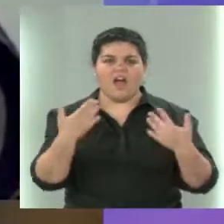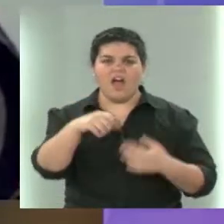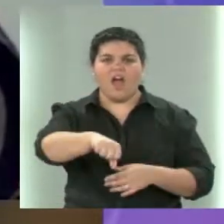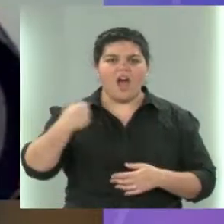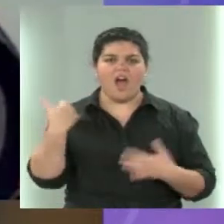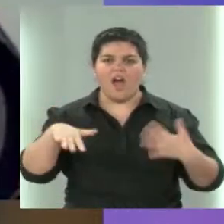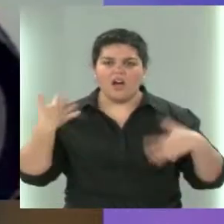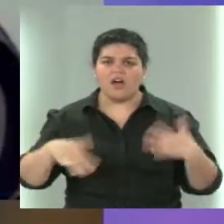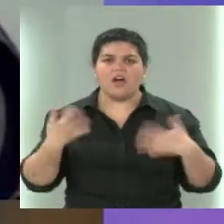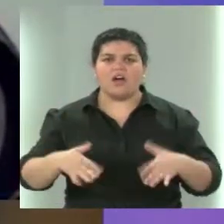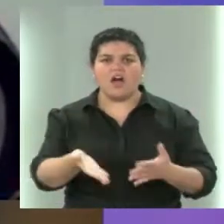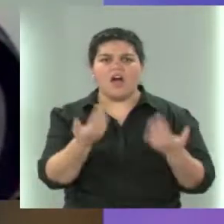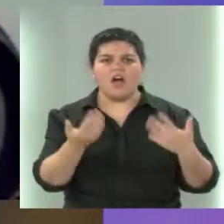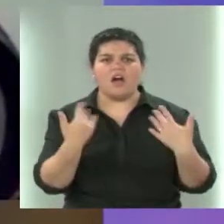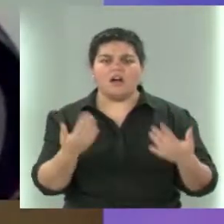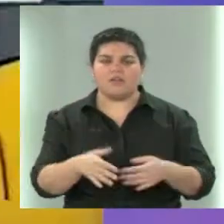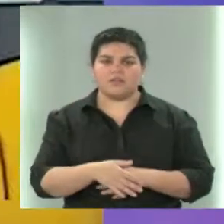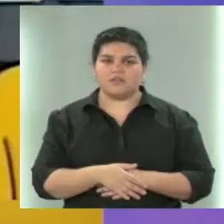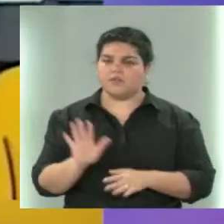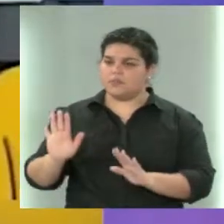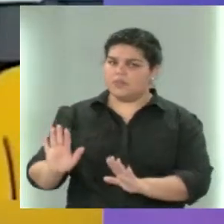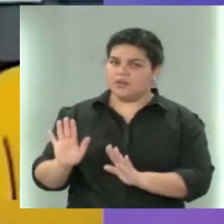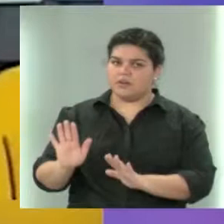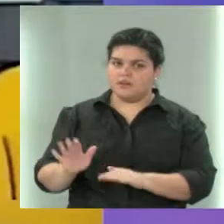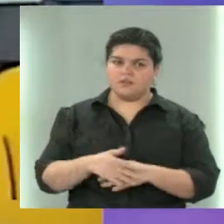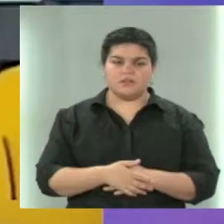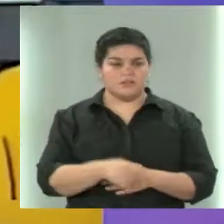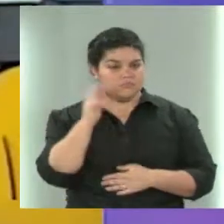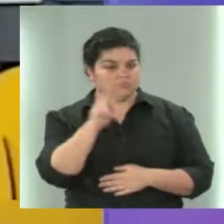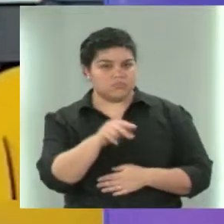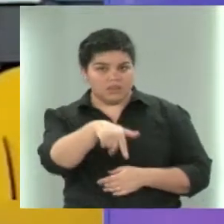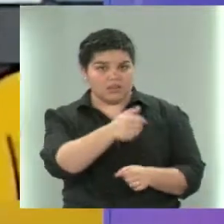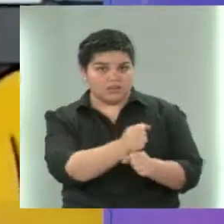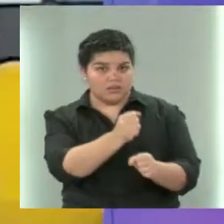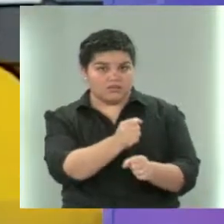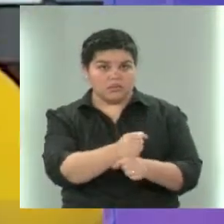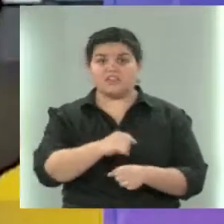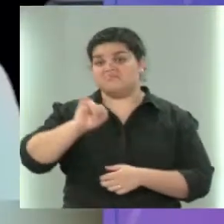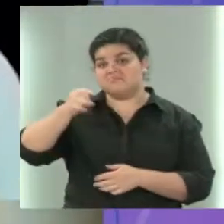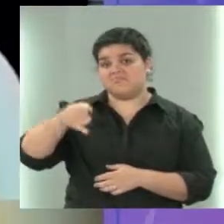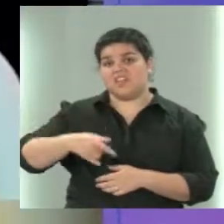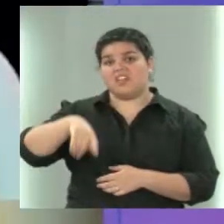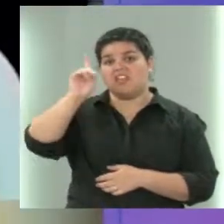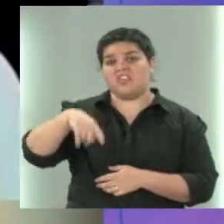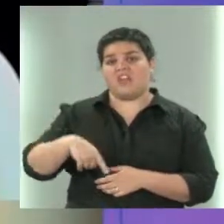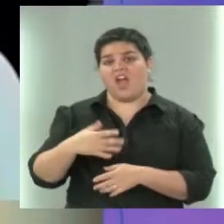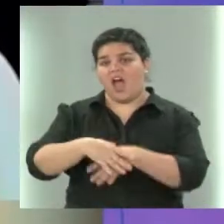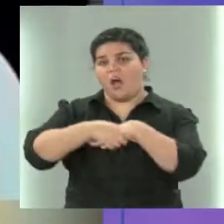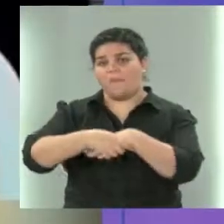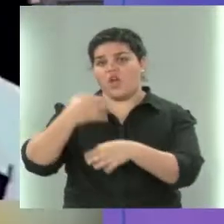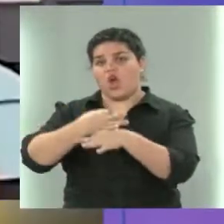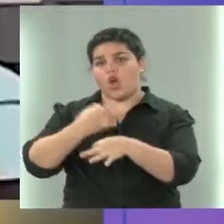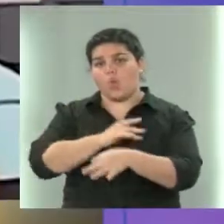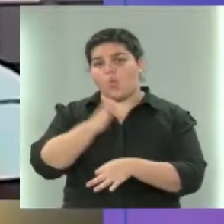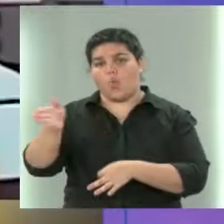Emergencia de vida o muerte. ¡Un segundo, viejo! ¡Caramba, Otto! ¿Trabajas aquí? Sí, en el día mis amigos están en la escuela, así que conseguí un